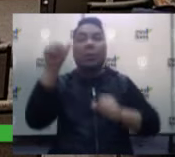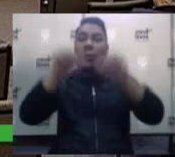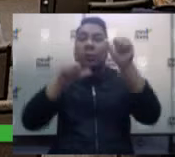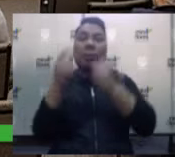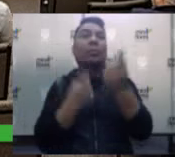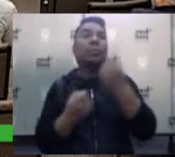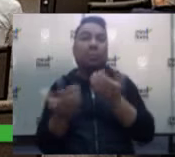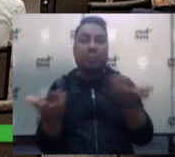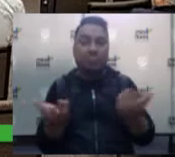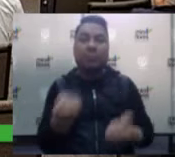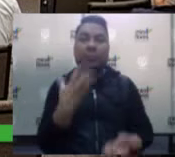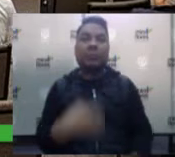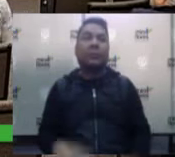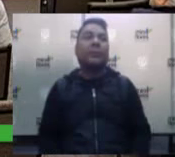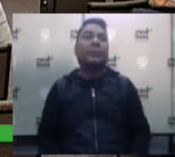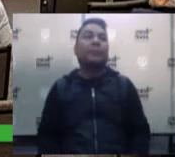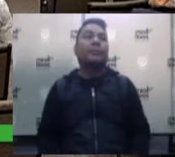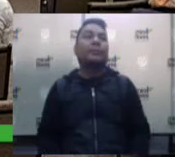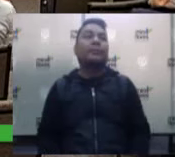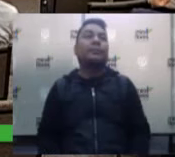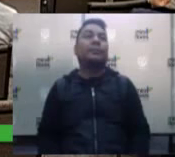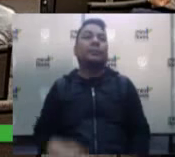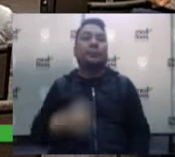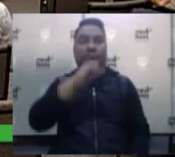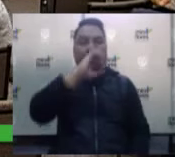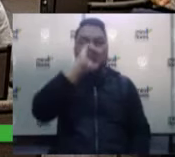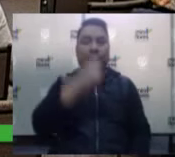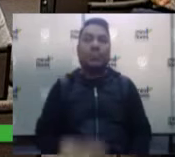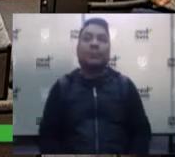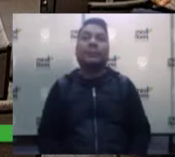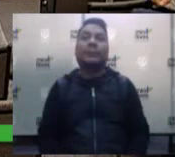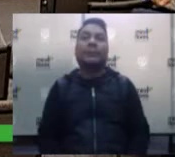favor. Por favor, pues.